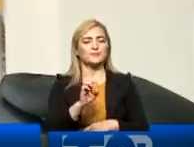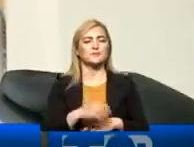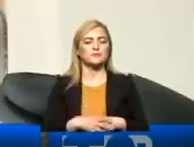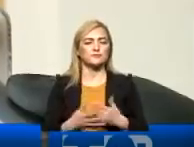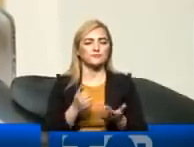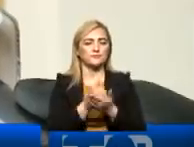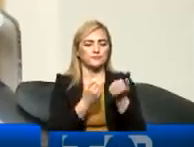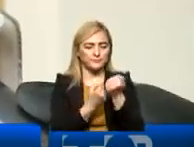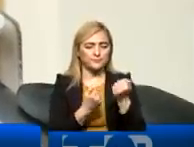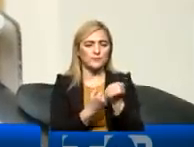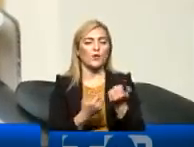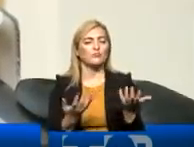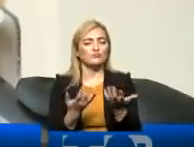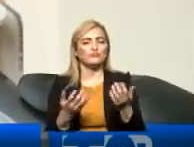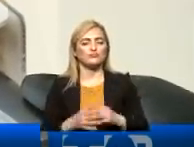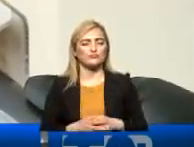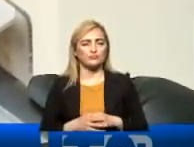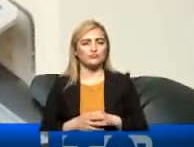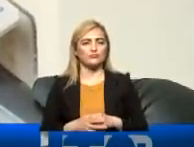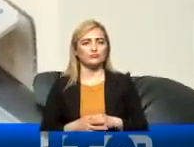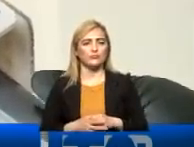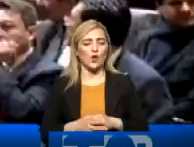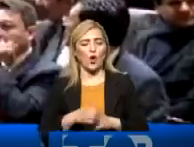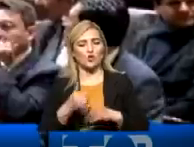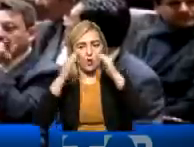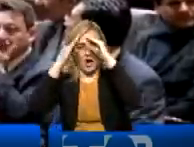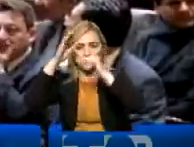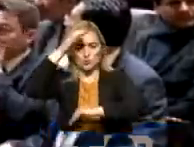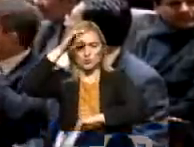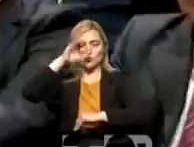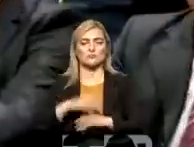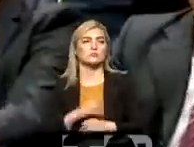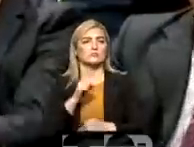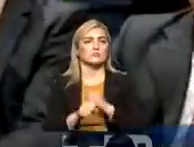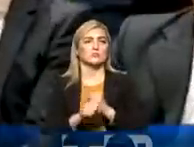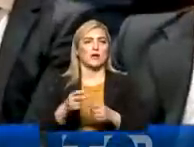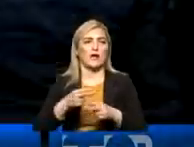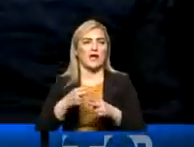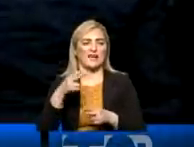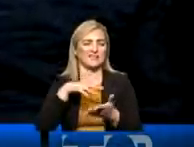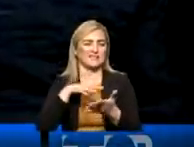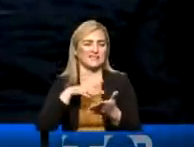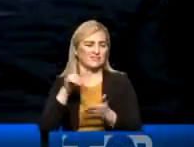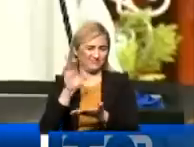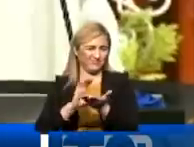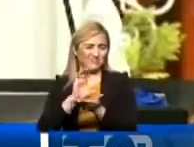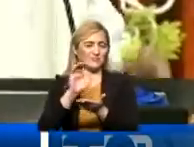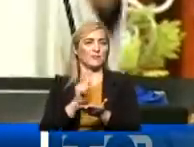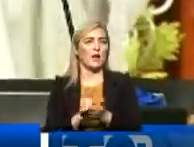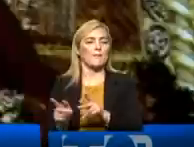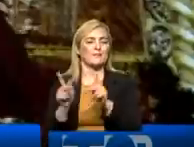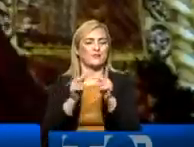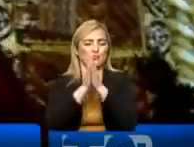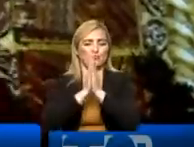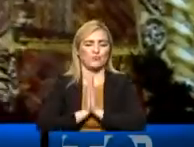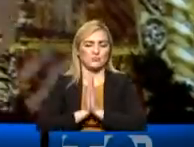puesto de auxilio que está ubicado en la Casa de la Cultura. Como todos los años, los ex gabrielinos tenían previsto realizar una